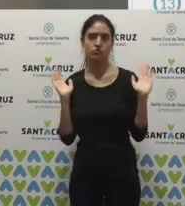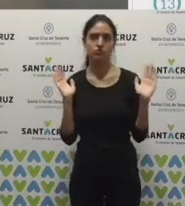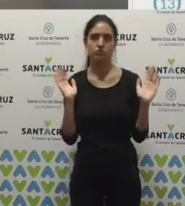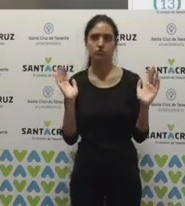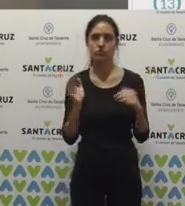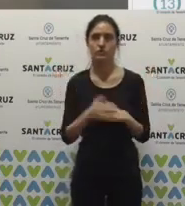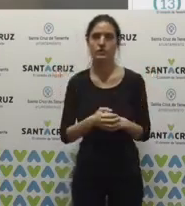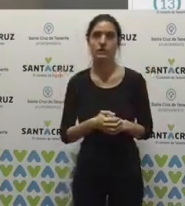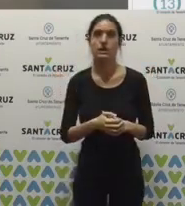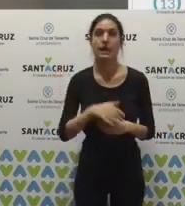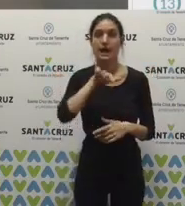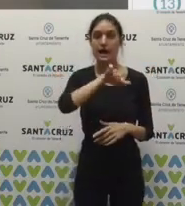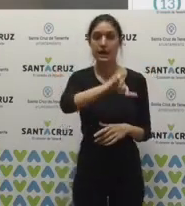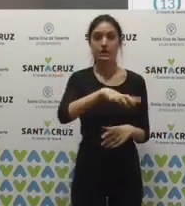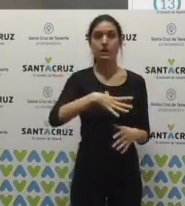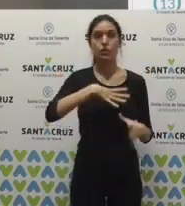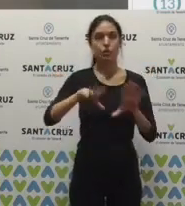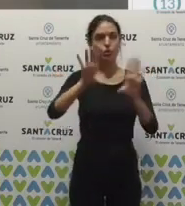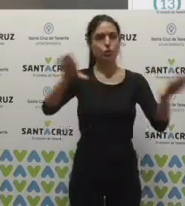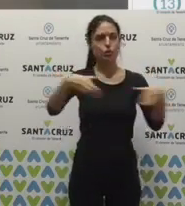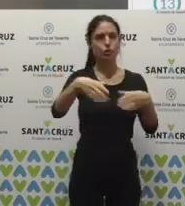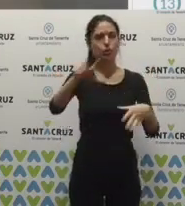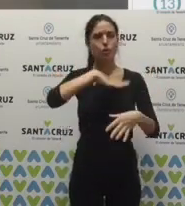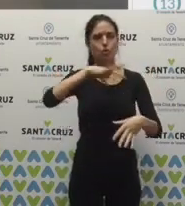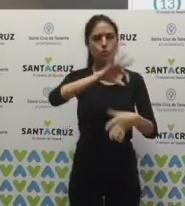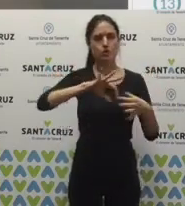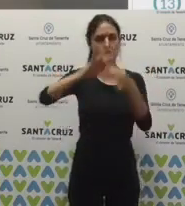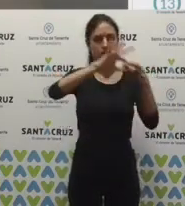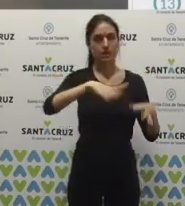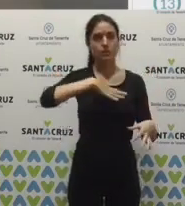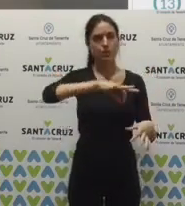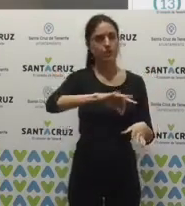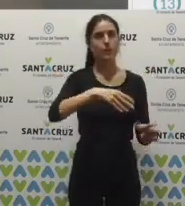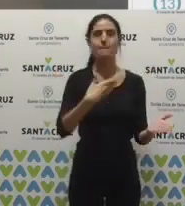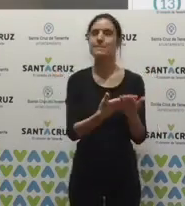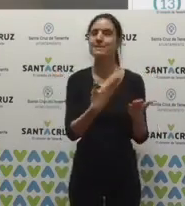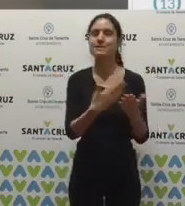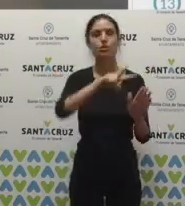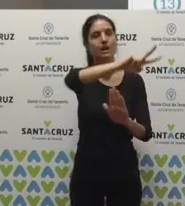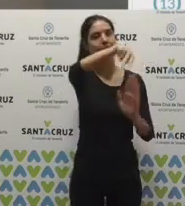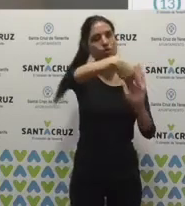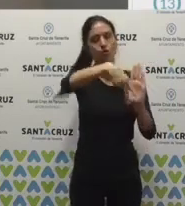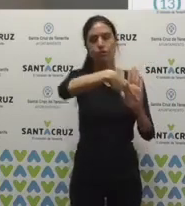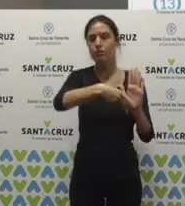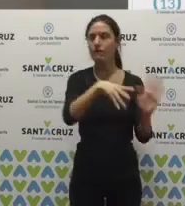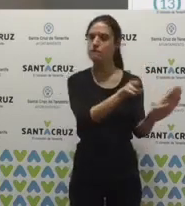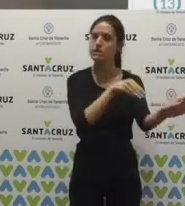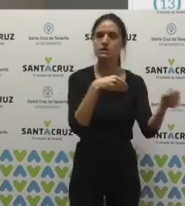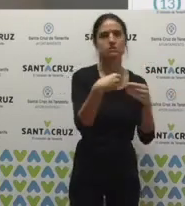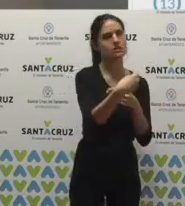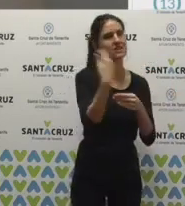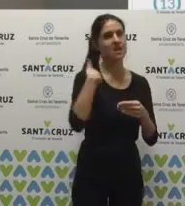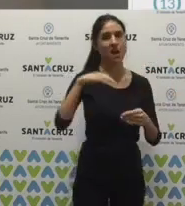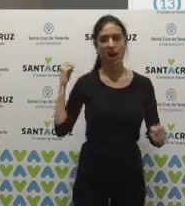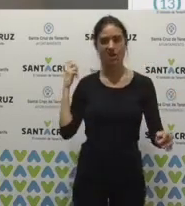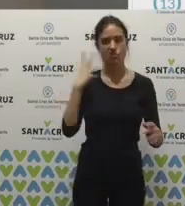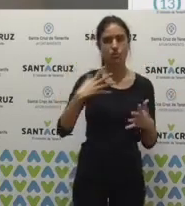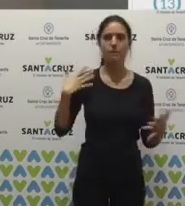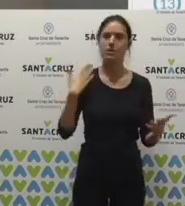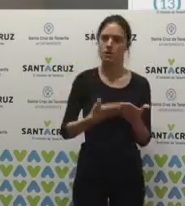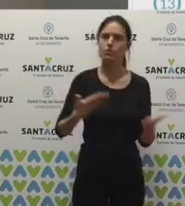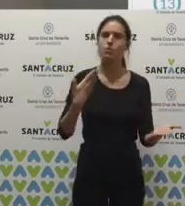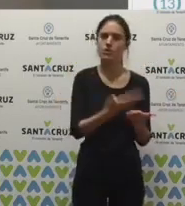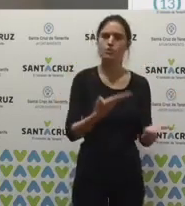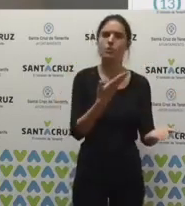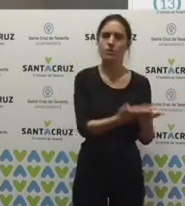respetando desde mi dios podemos llevamos solicitando la flexibilización esta normativa año y como es lógico ahora la